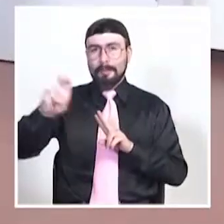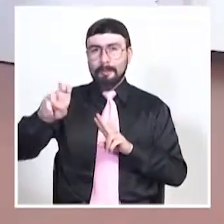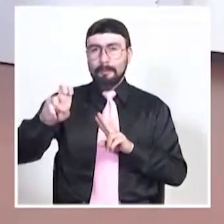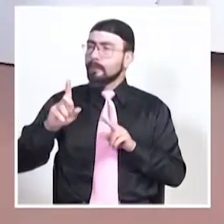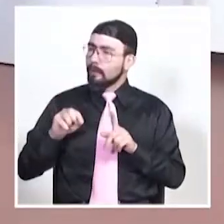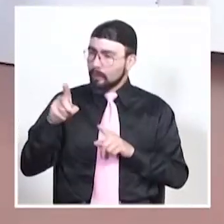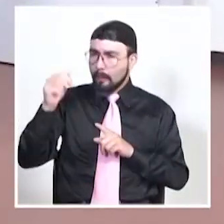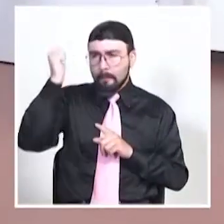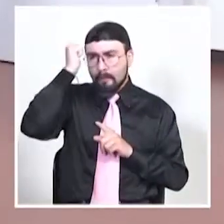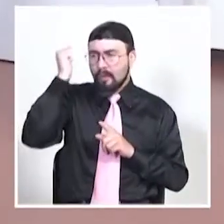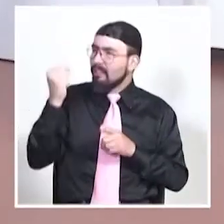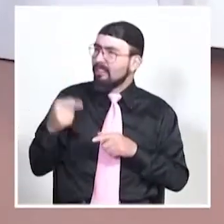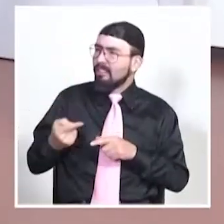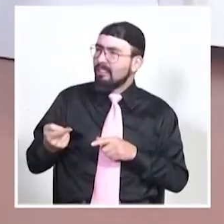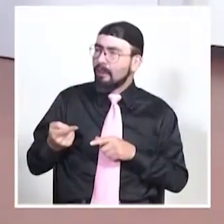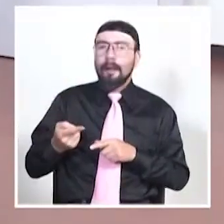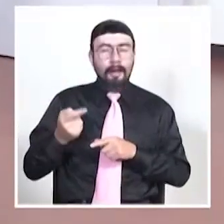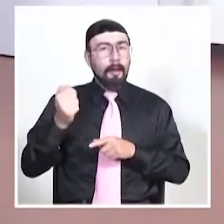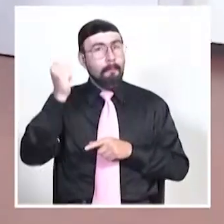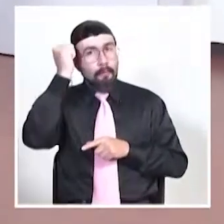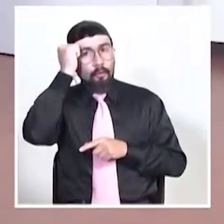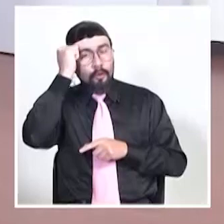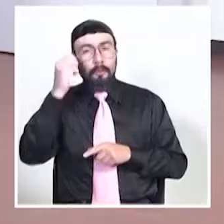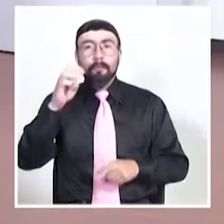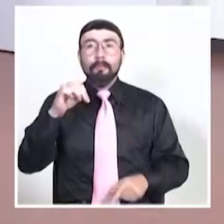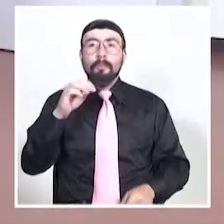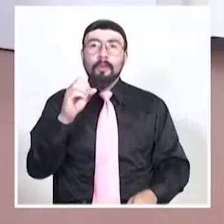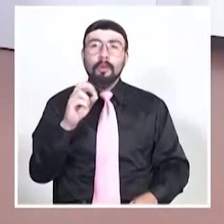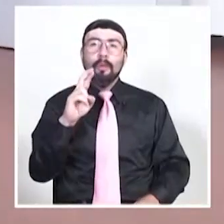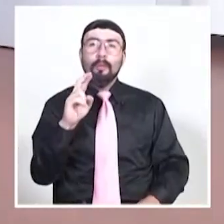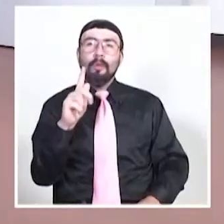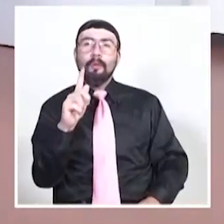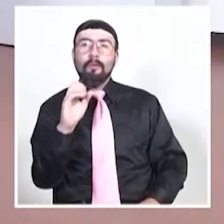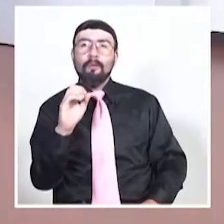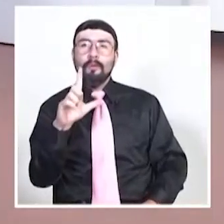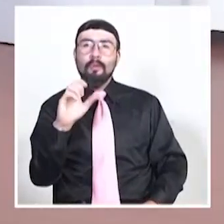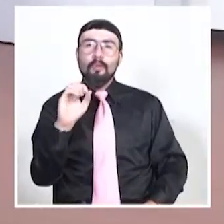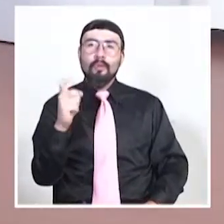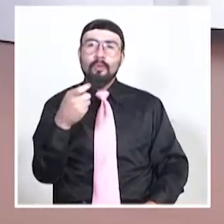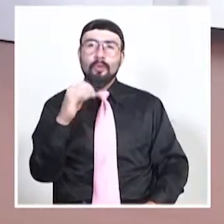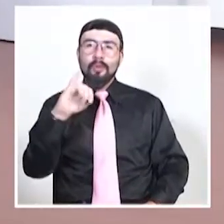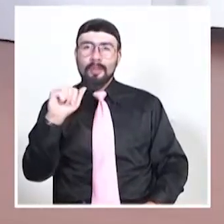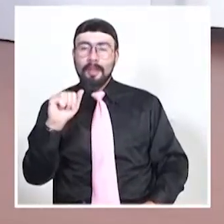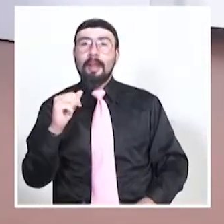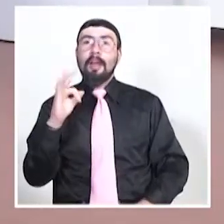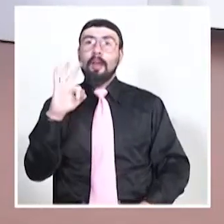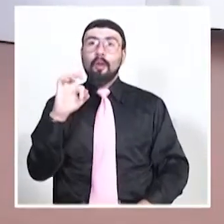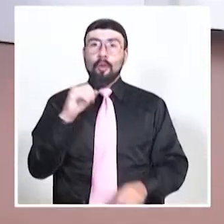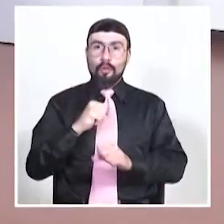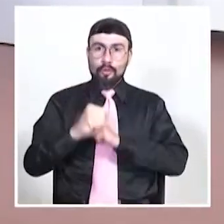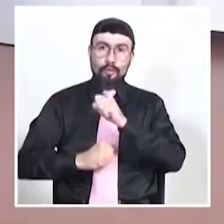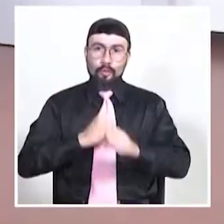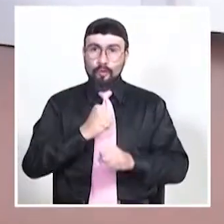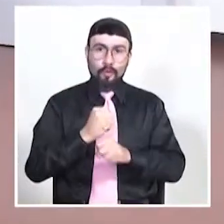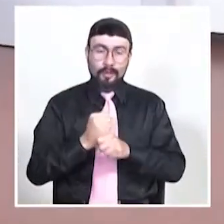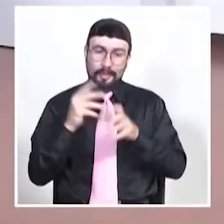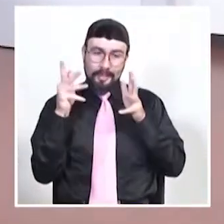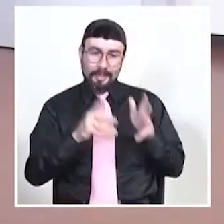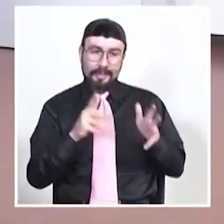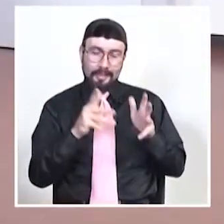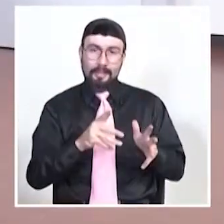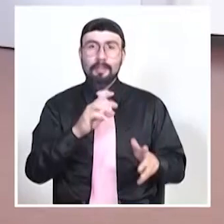docente en qué área? En el área de morfología. Yo llevo 8 años dando cátedra en morfología 1 y morfología